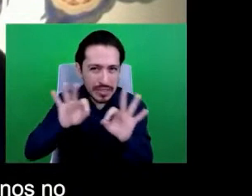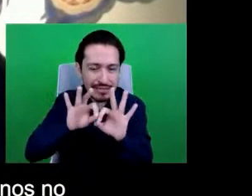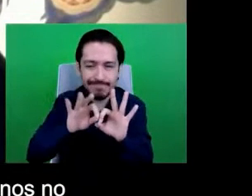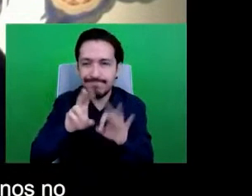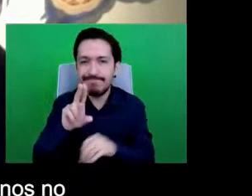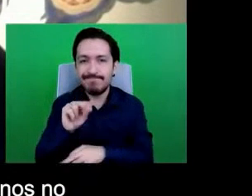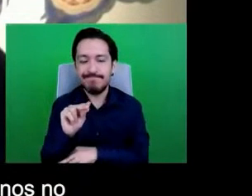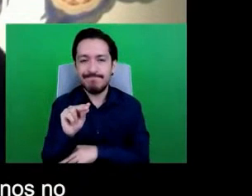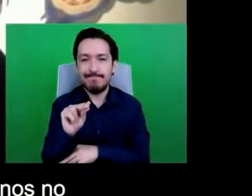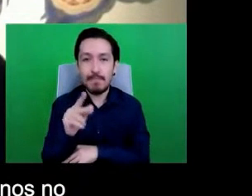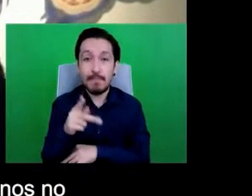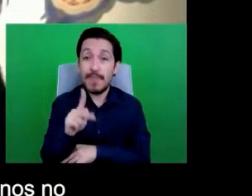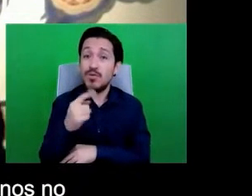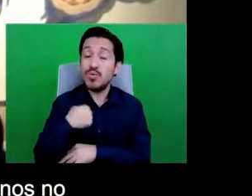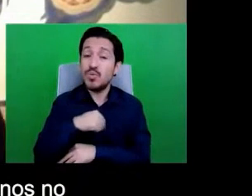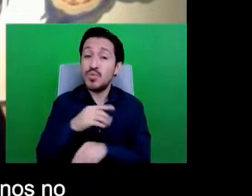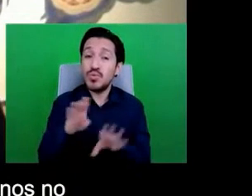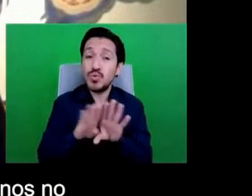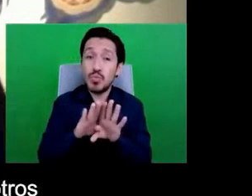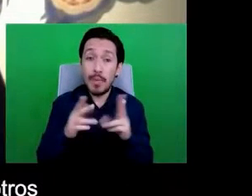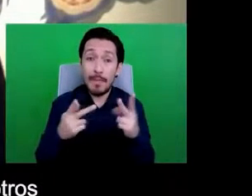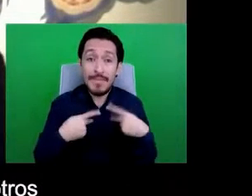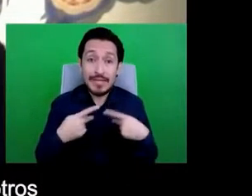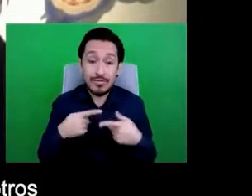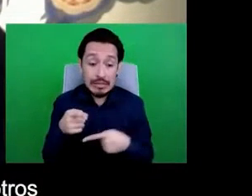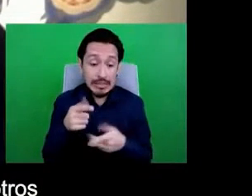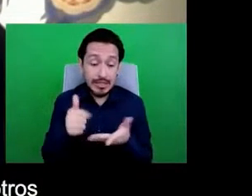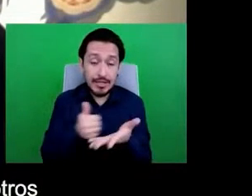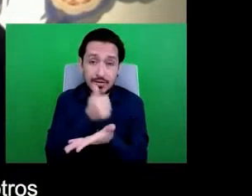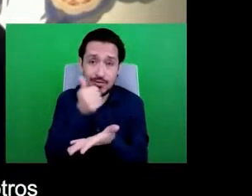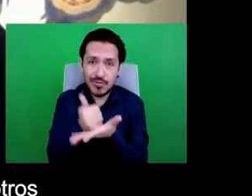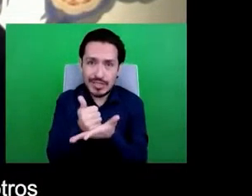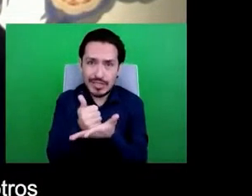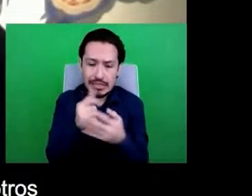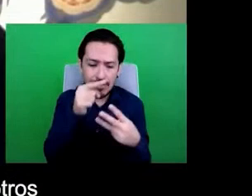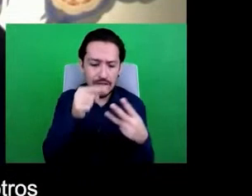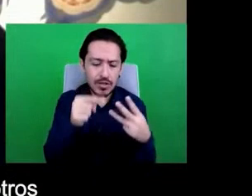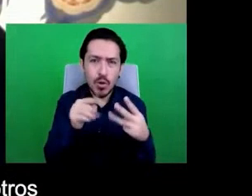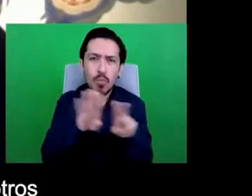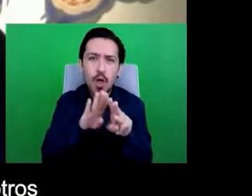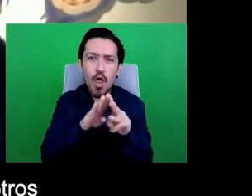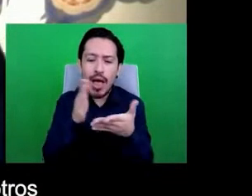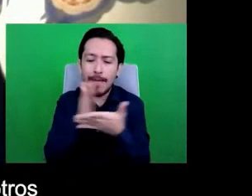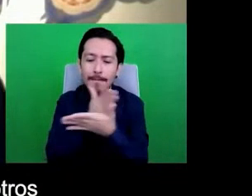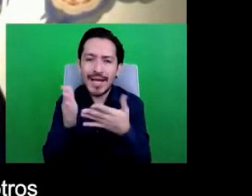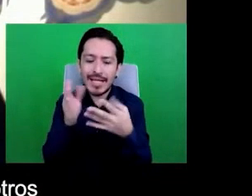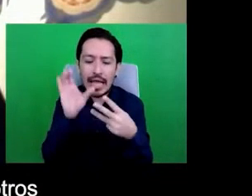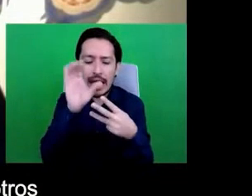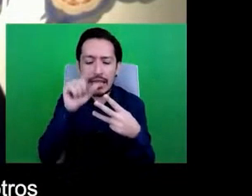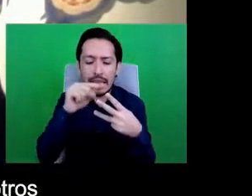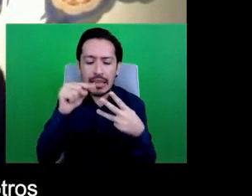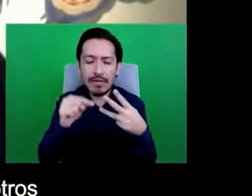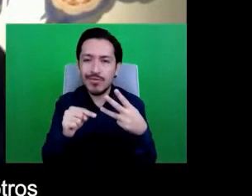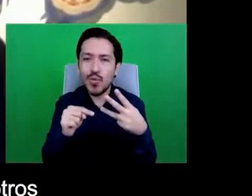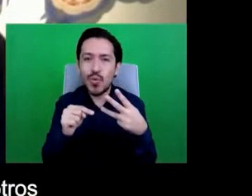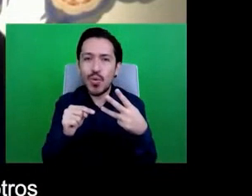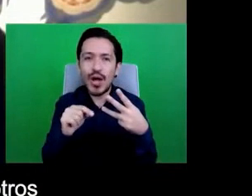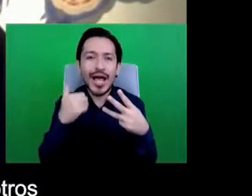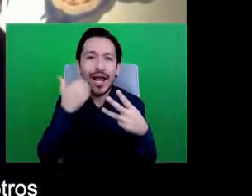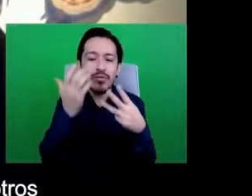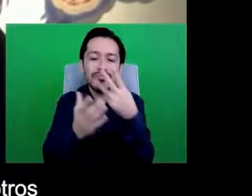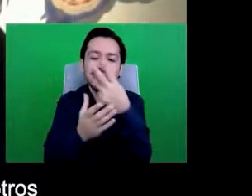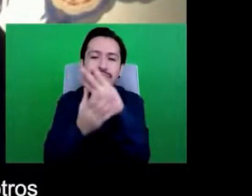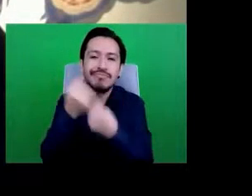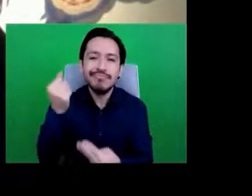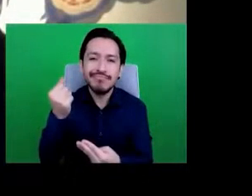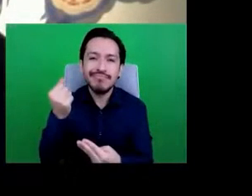no diferenciamos entre estos tres tipos de cultura, la comercial, la hecha a mano y la oficial. Nosotros queremos todo. Queremos cultura que